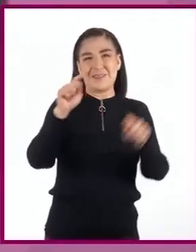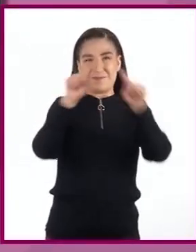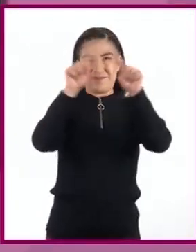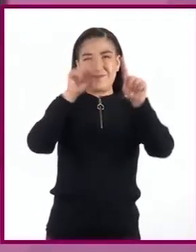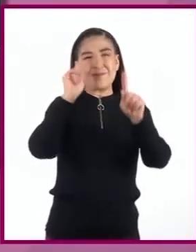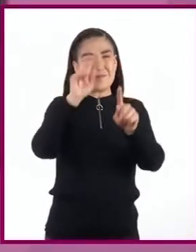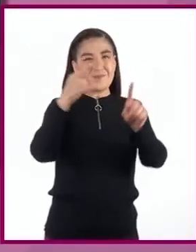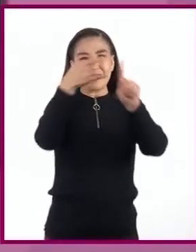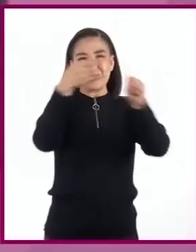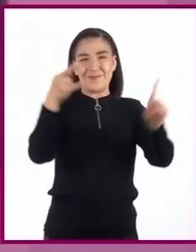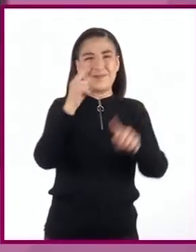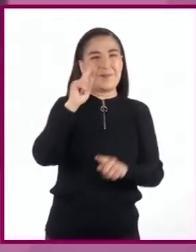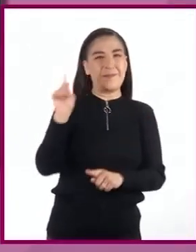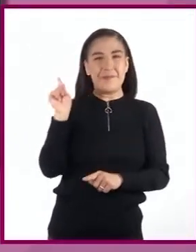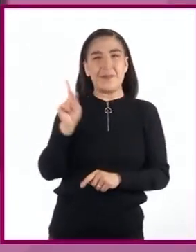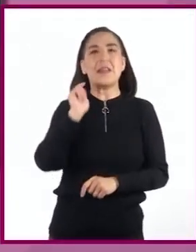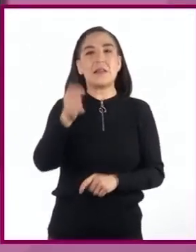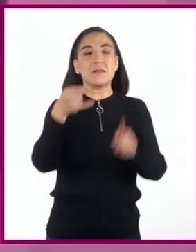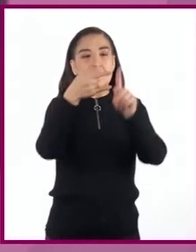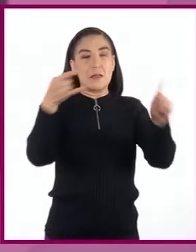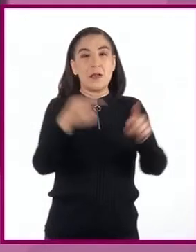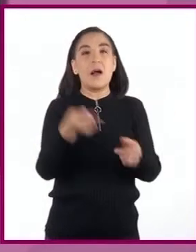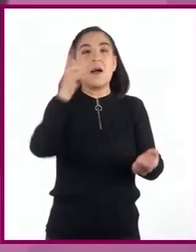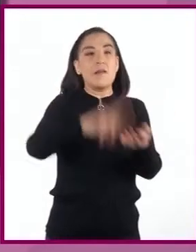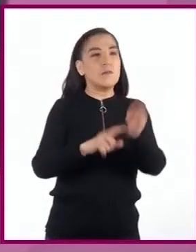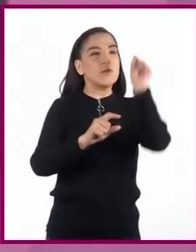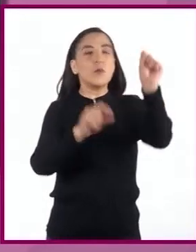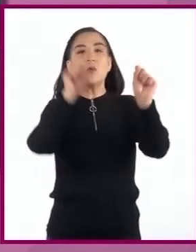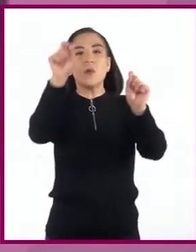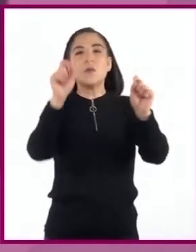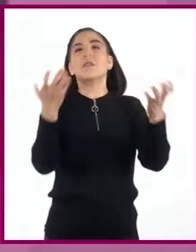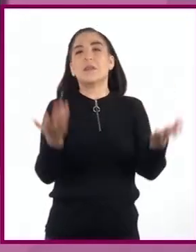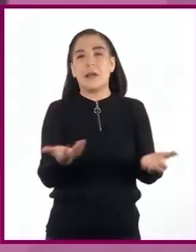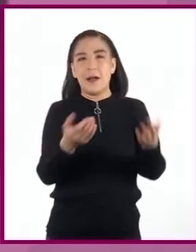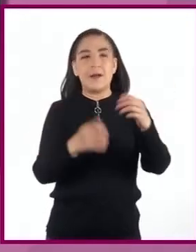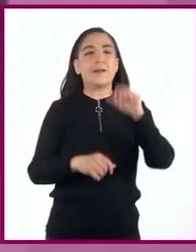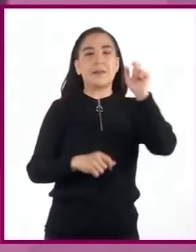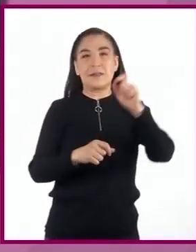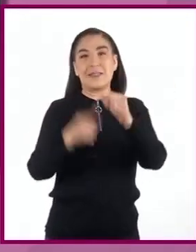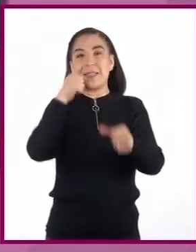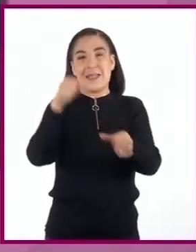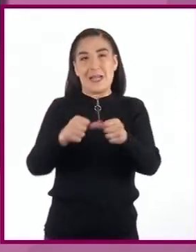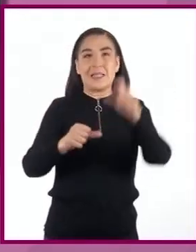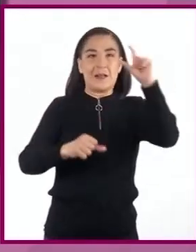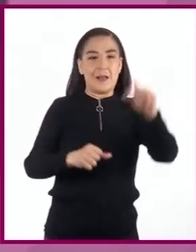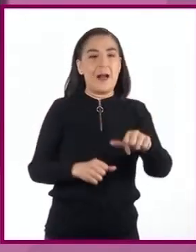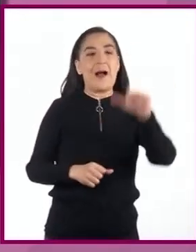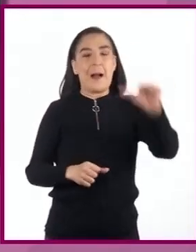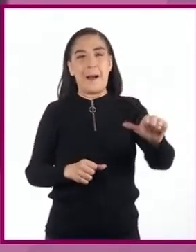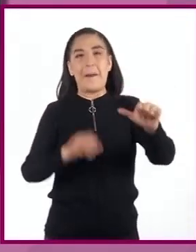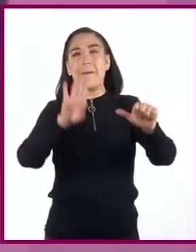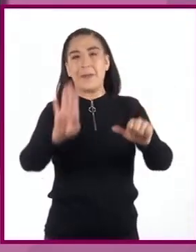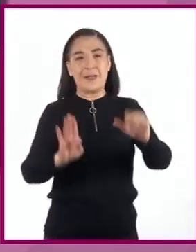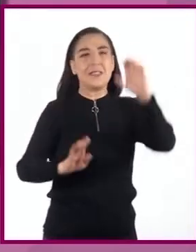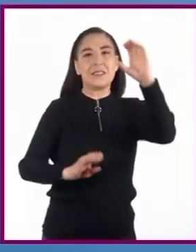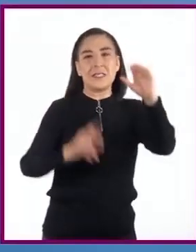están observando, sus vértices están nombrados con las letras mayúsculas A, B, C y